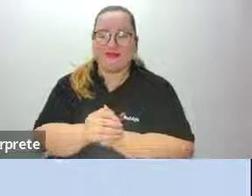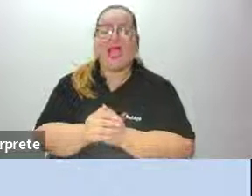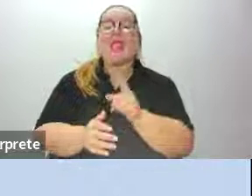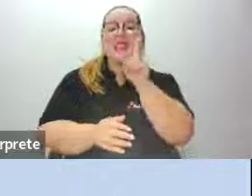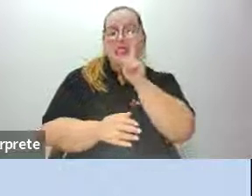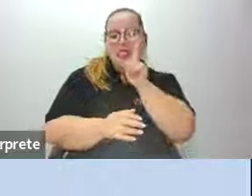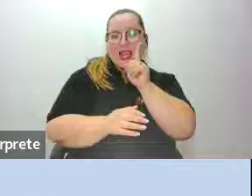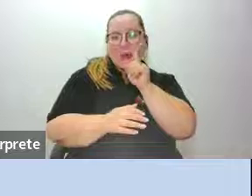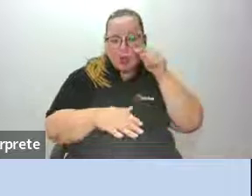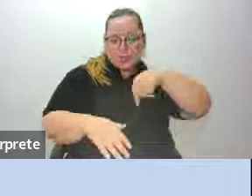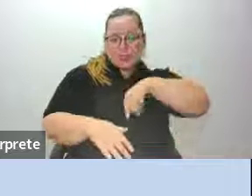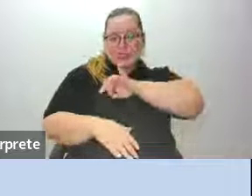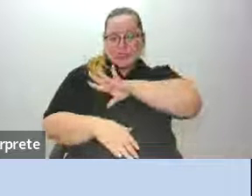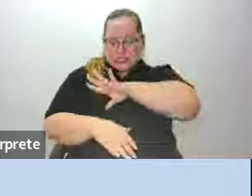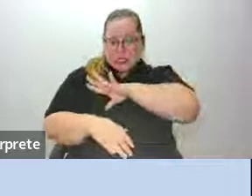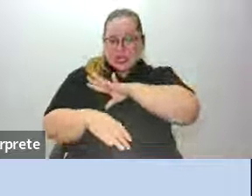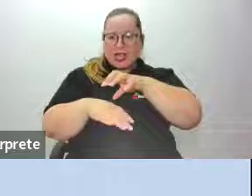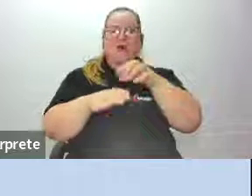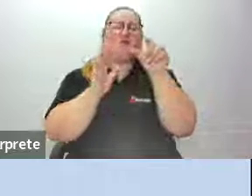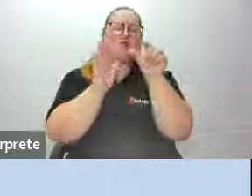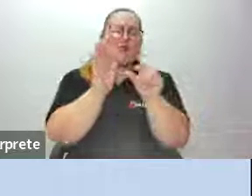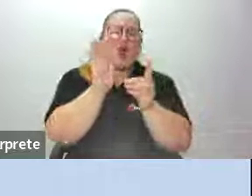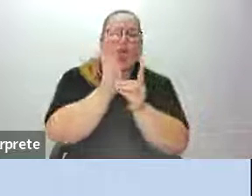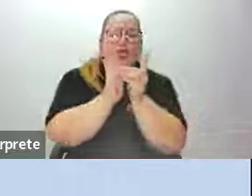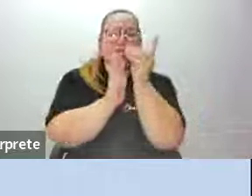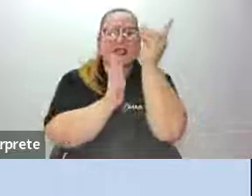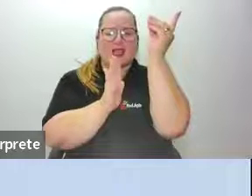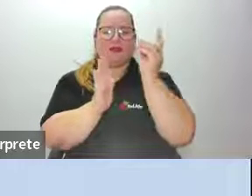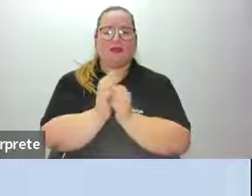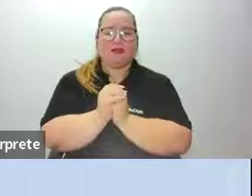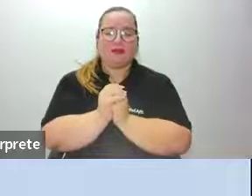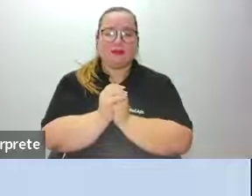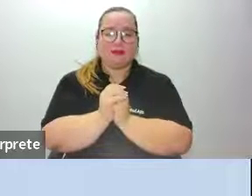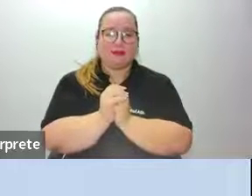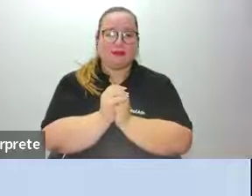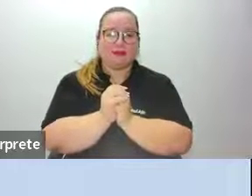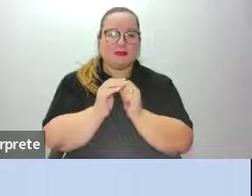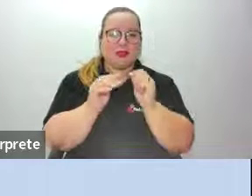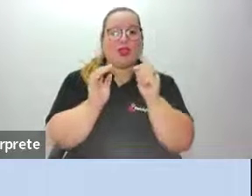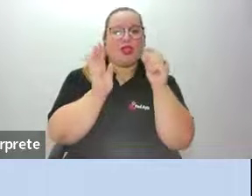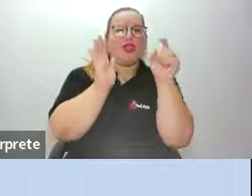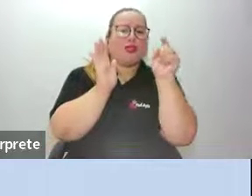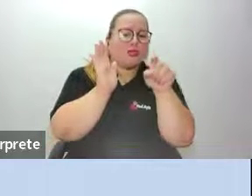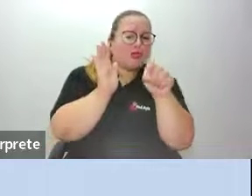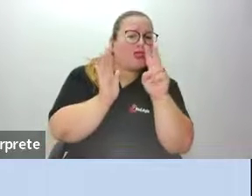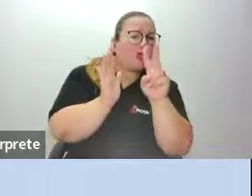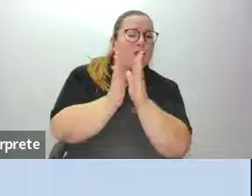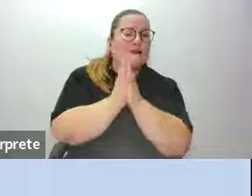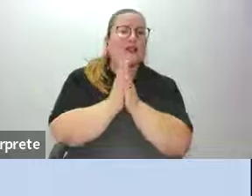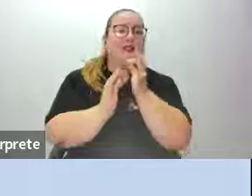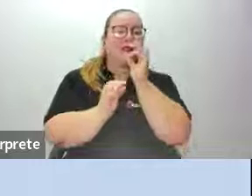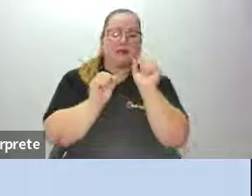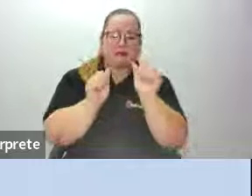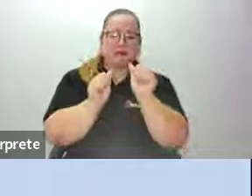Tenemos en Chile muy poco desarrollo. Puedes seguir a apretar una vez más. Hacer clic dos veces, por favor. En Chile, ay,